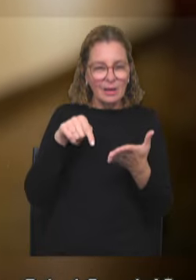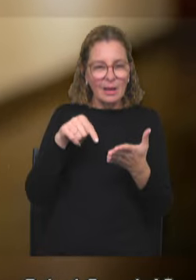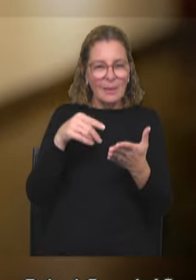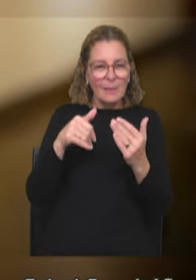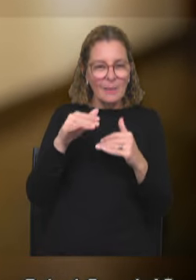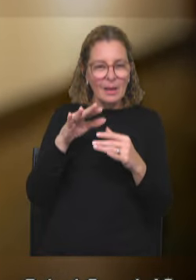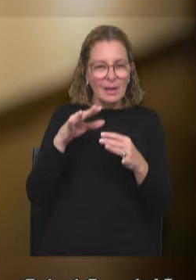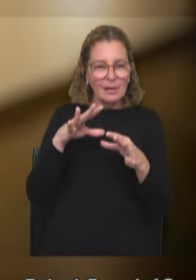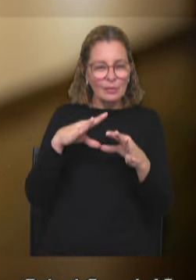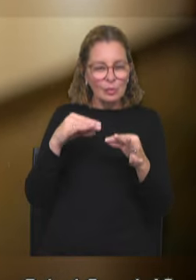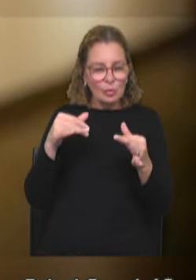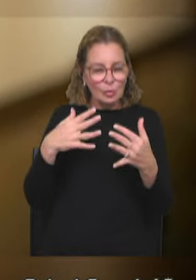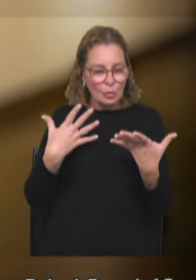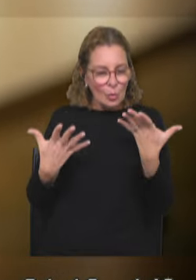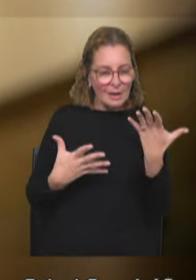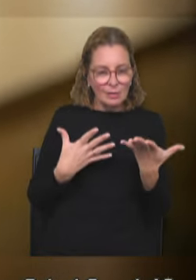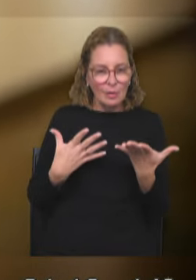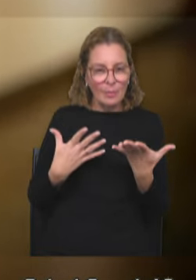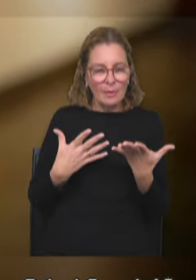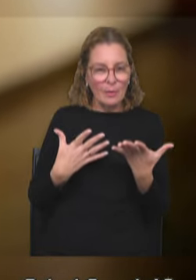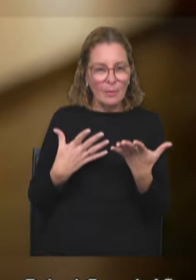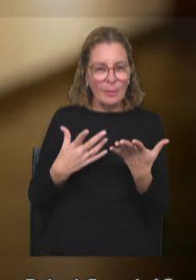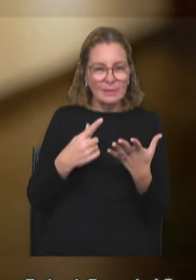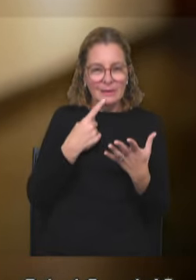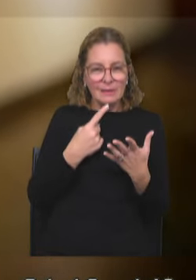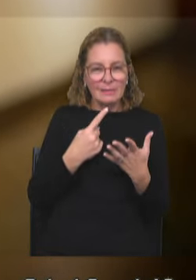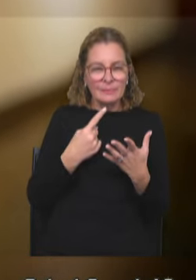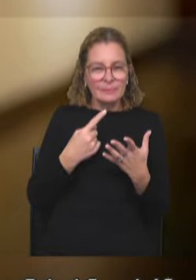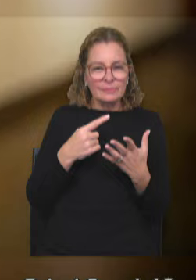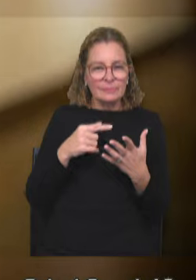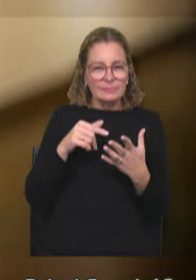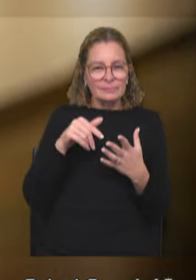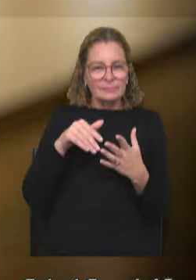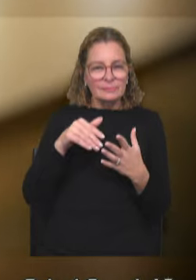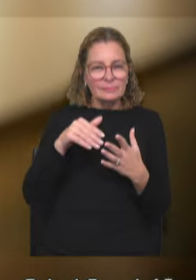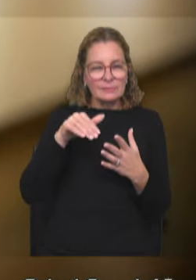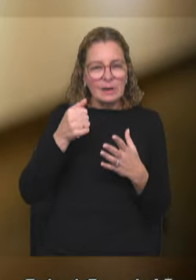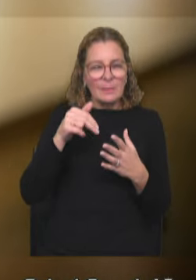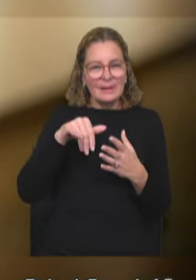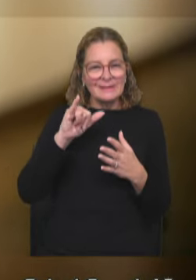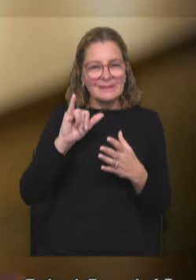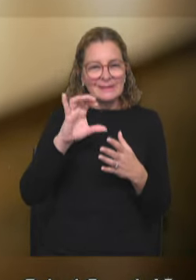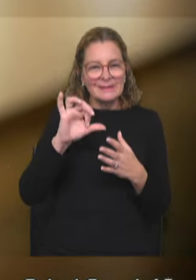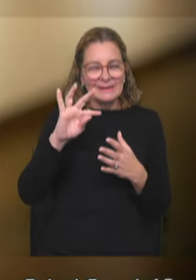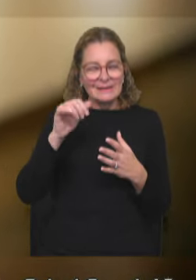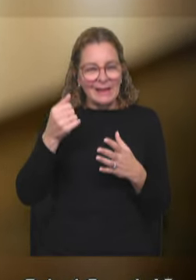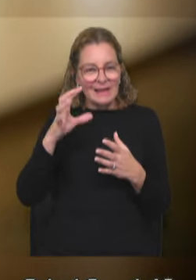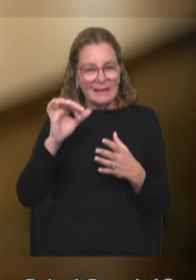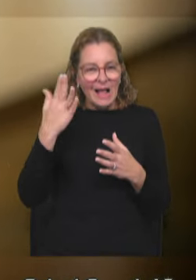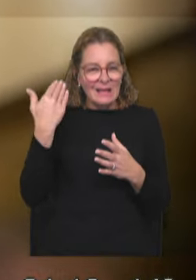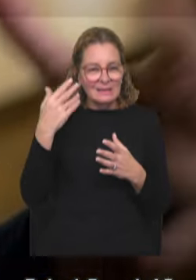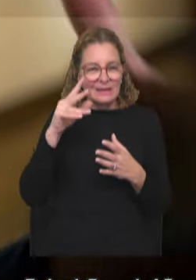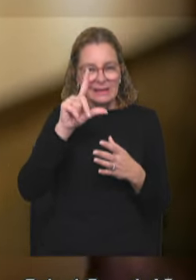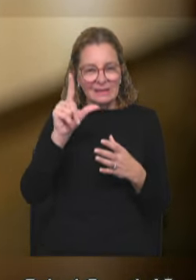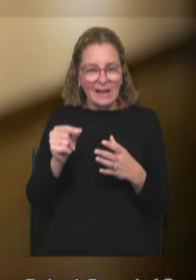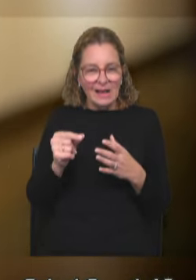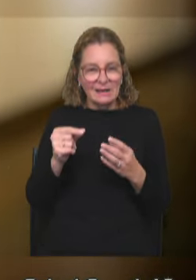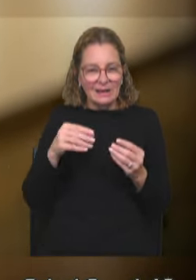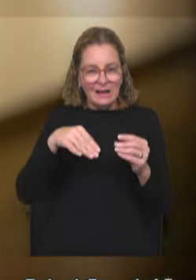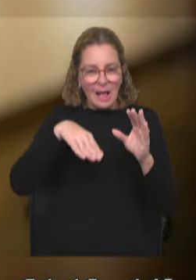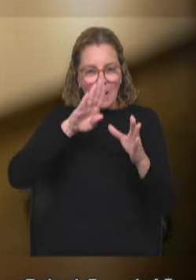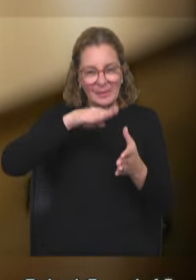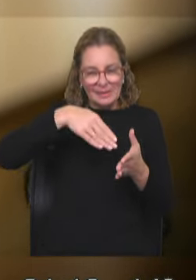más suelto, está más emparentado a lo que se llamaron los macchiaioli, los manchistas, que era una suerte de impresionistas en Italia, que liberaban la